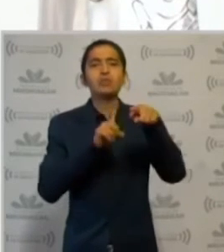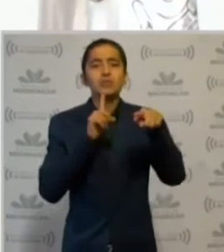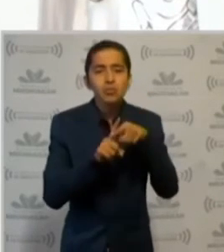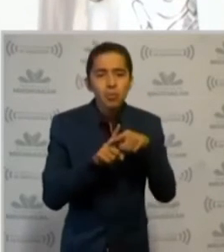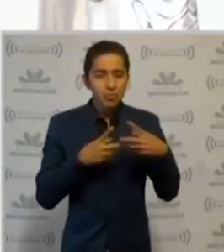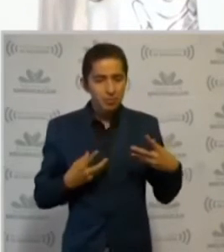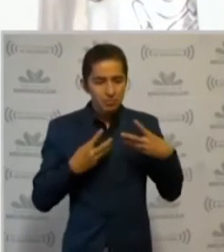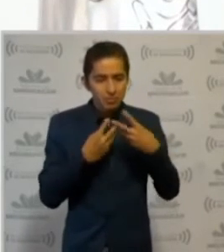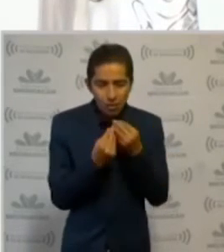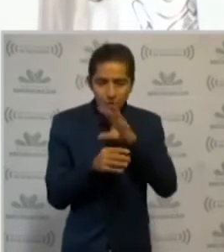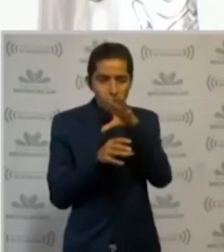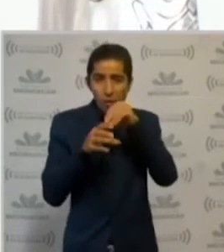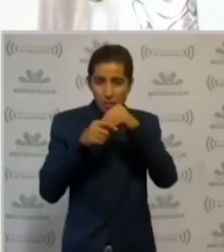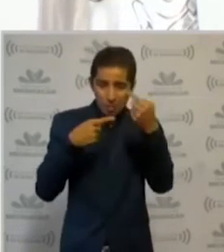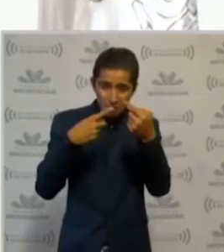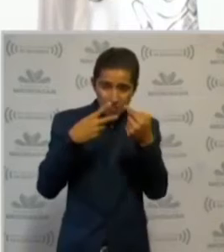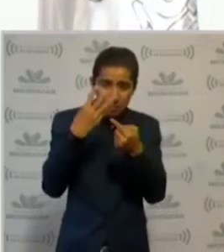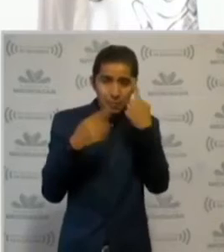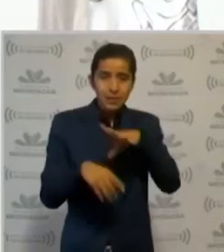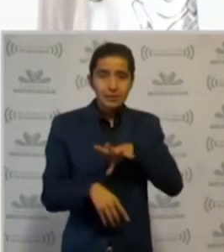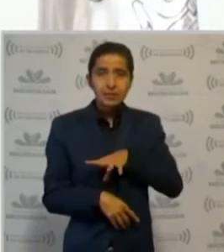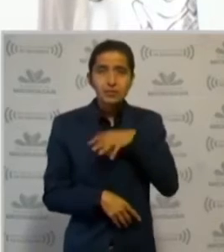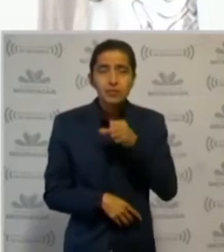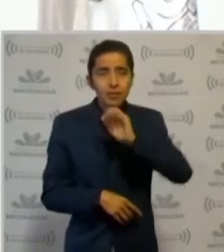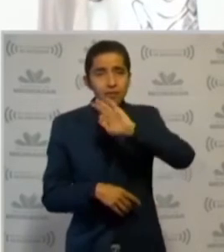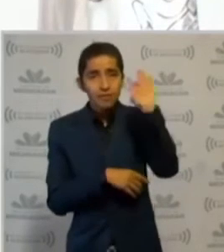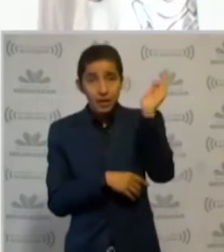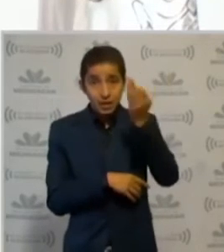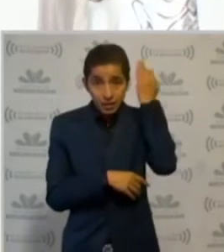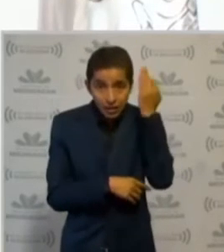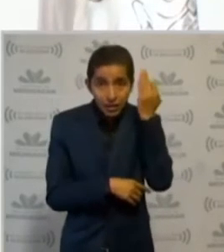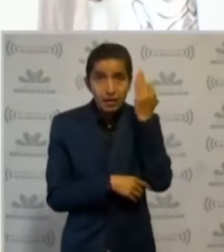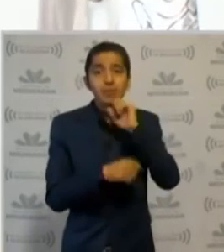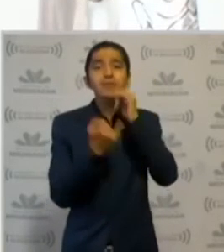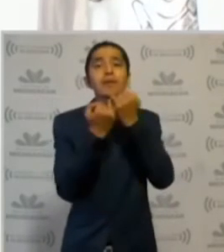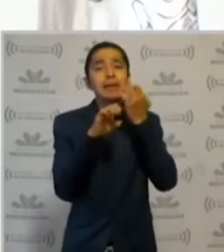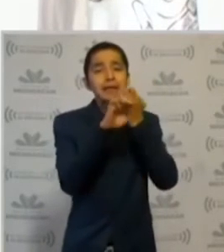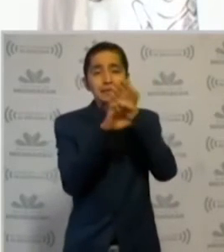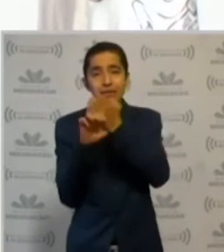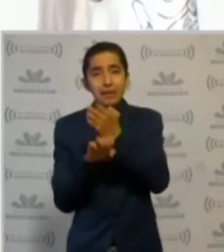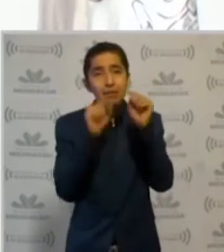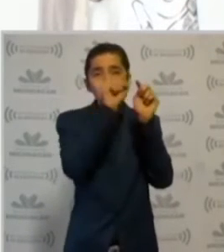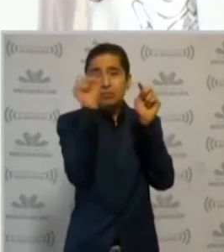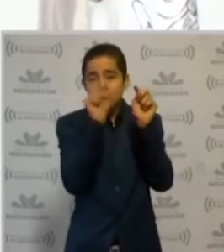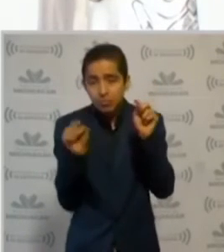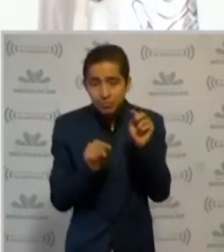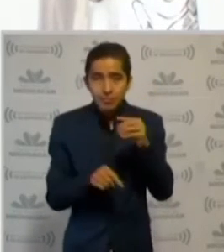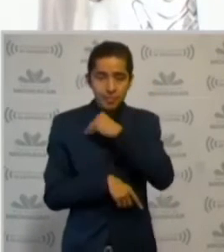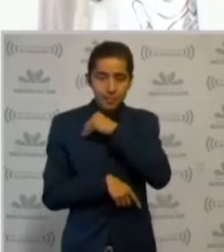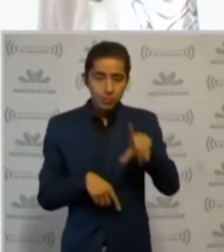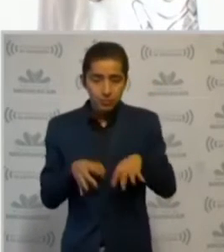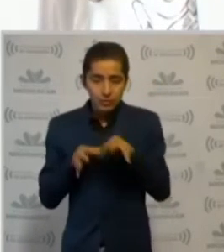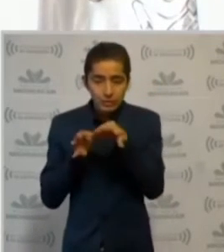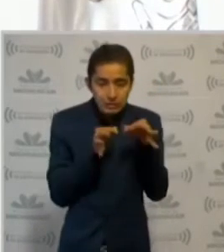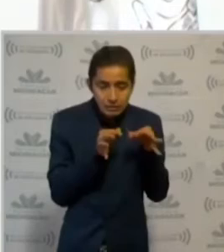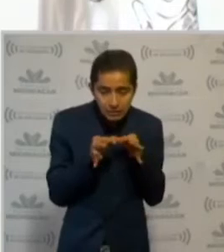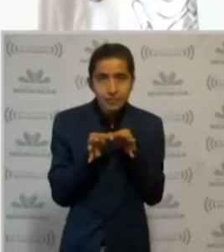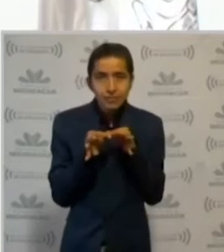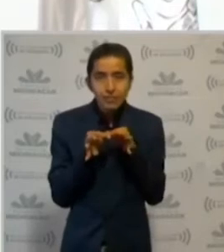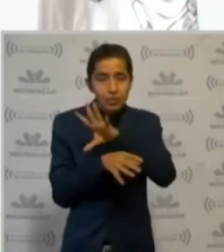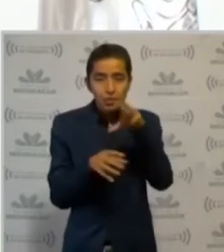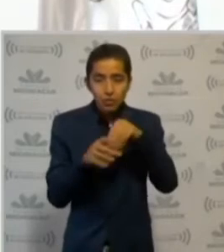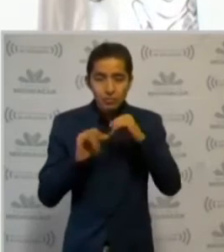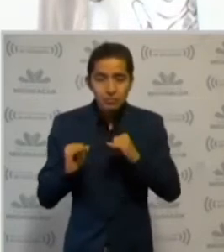integre de manera precisa los esfuerzos de la Federación, los estados, los municipios y todas